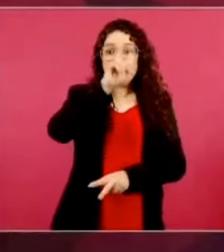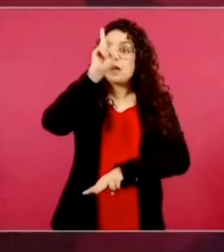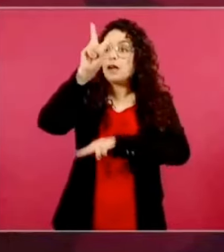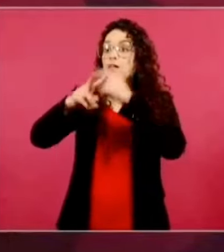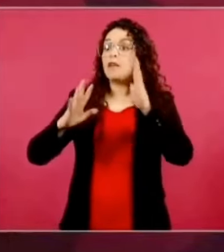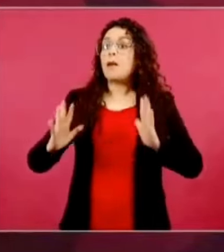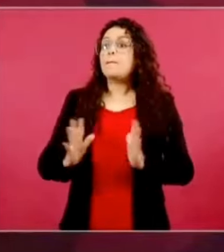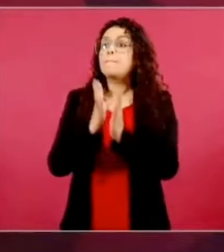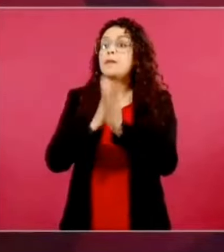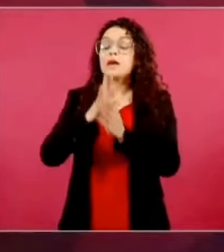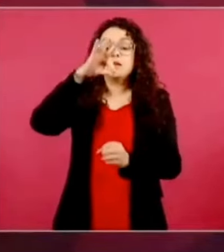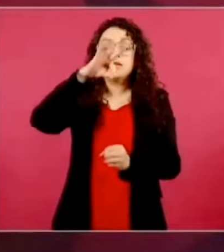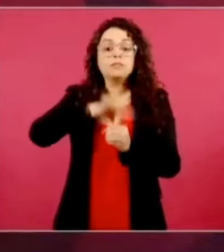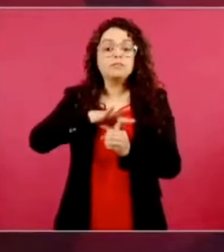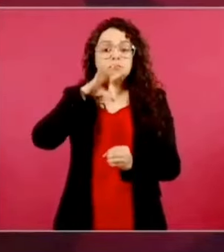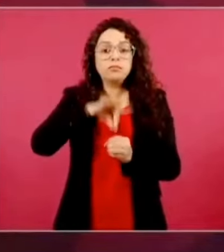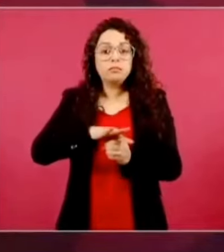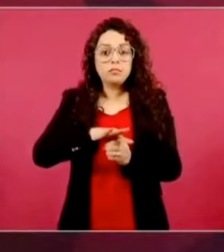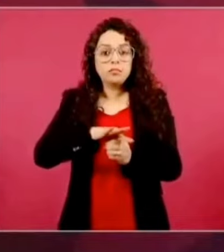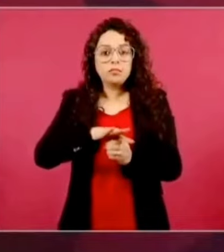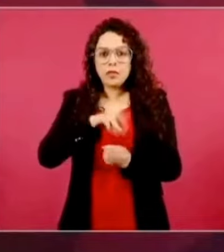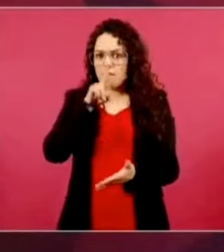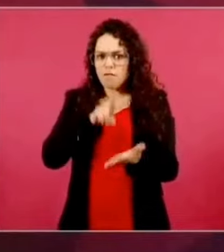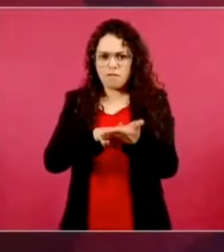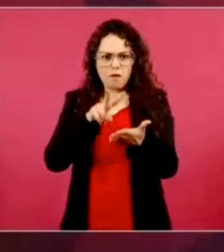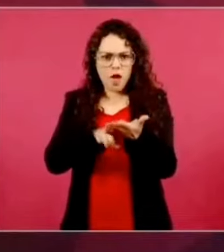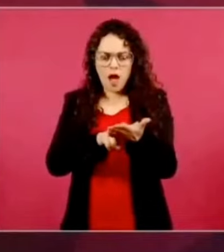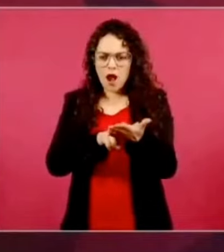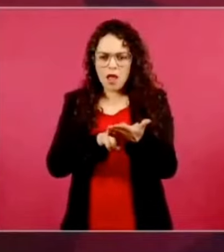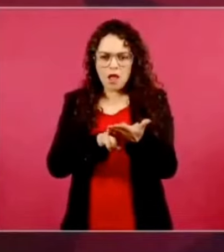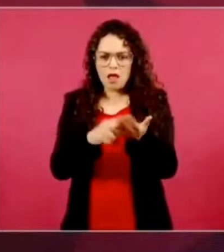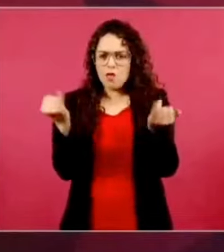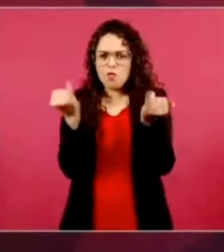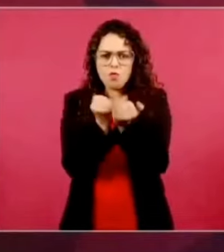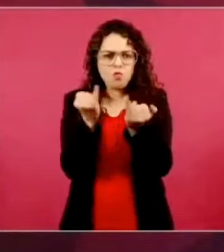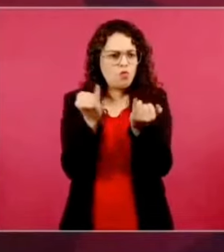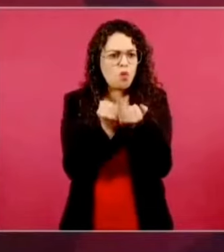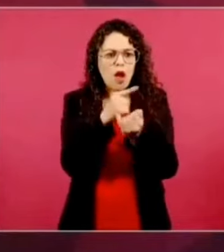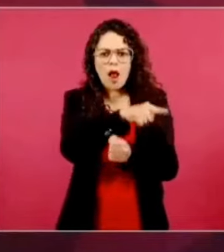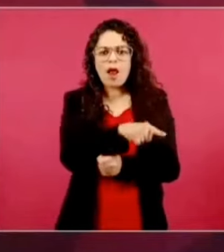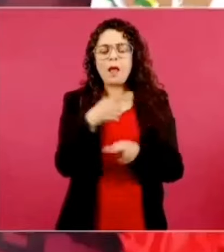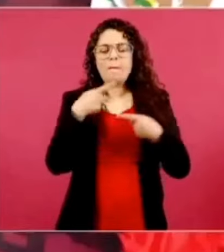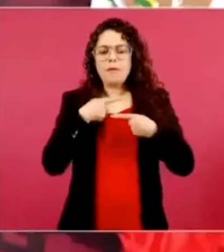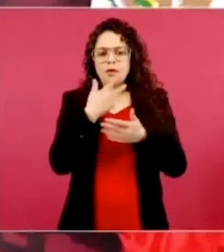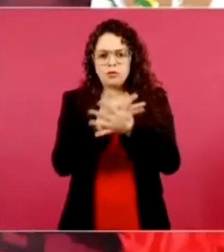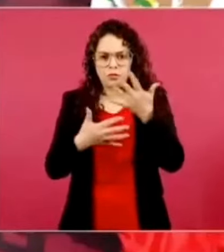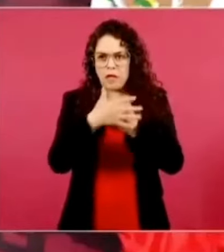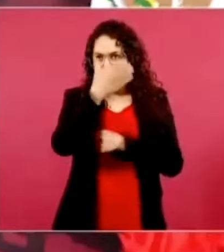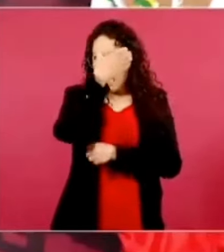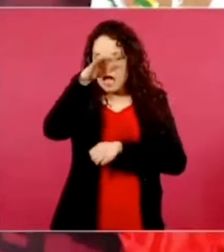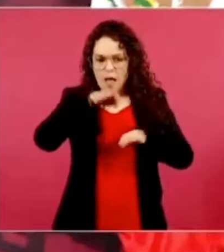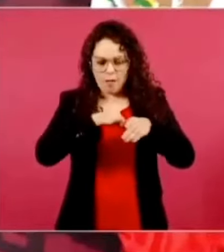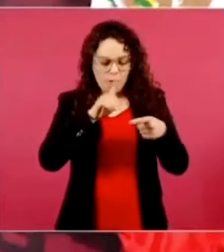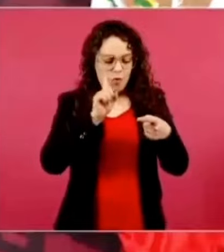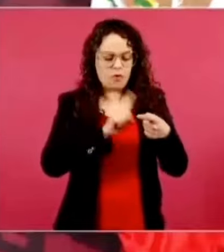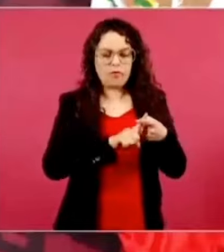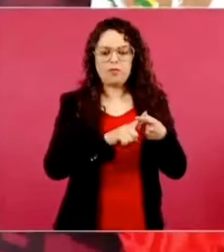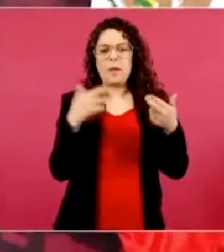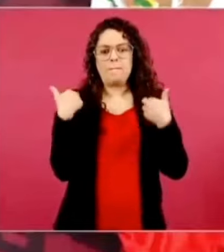voto de un campesino, de un obrero, de un académico, de un intelectual, de un